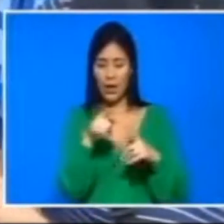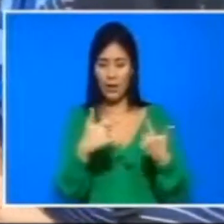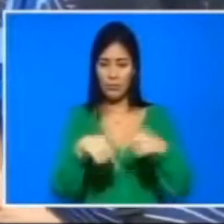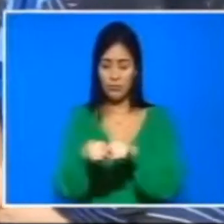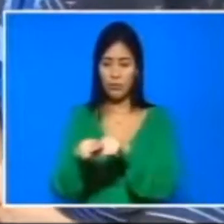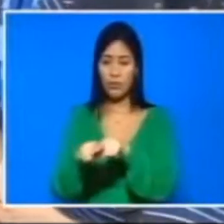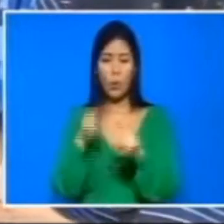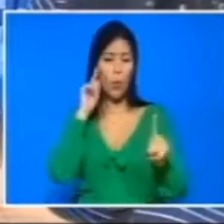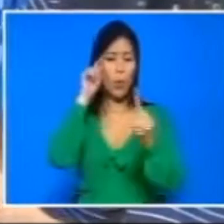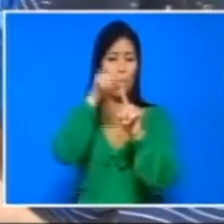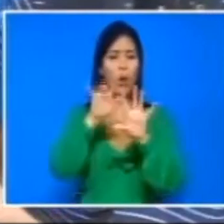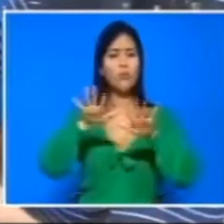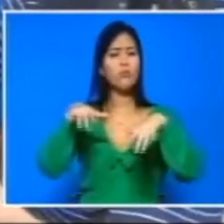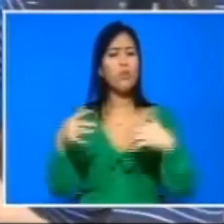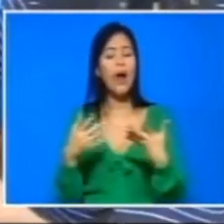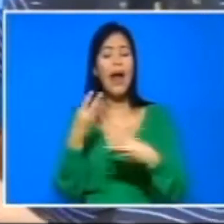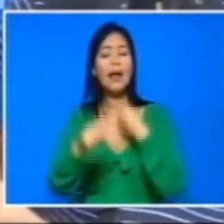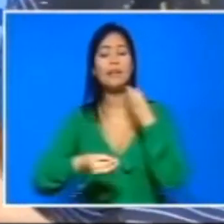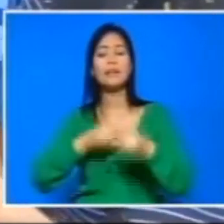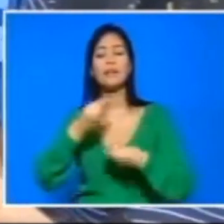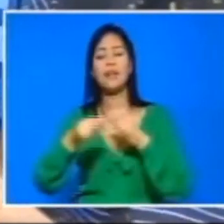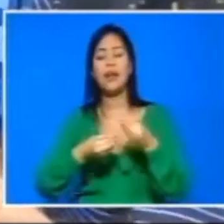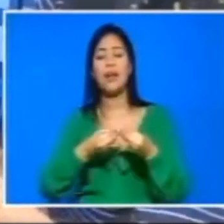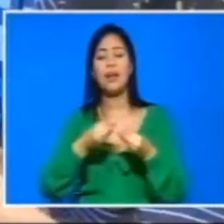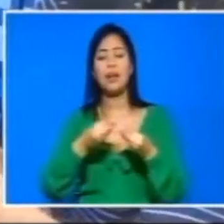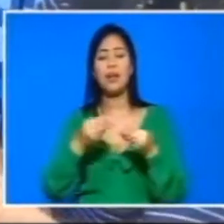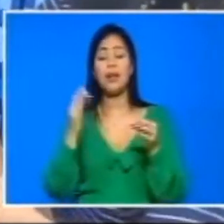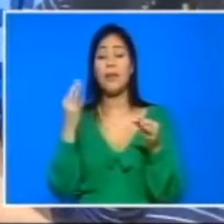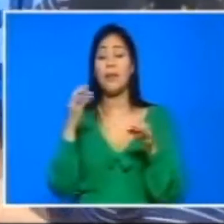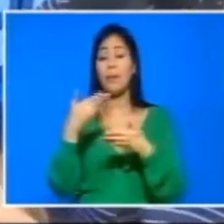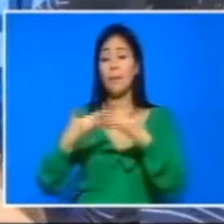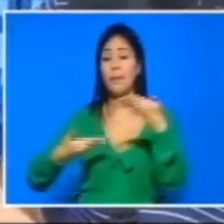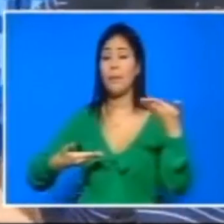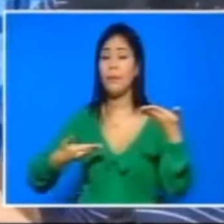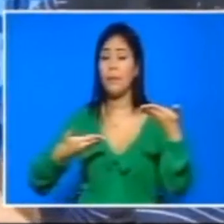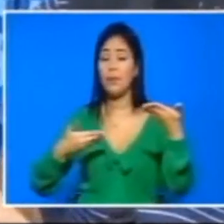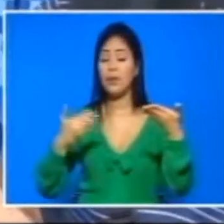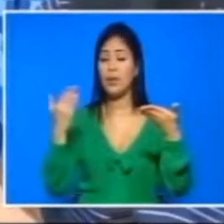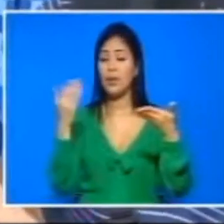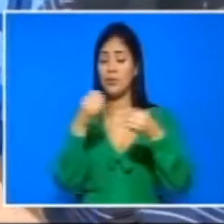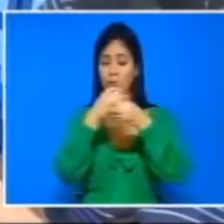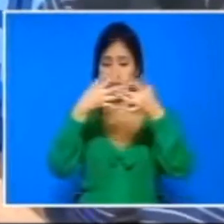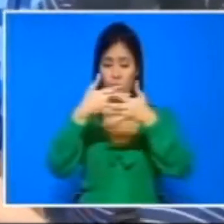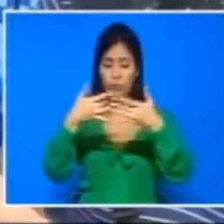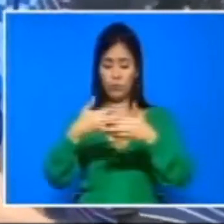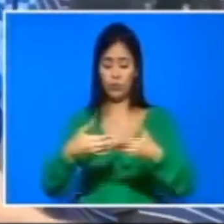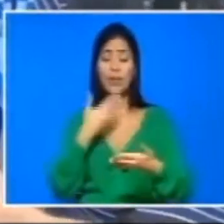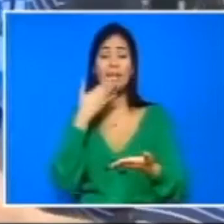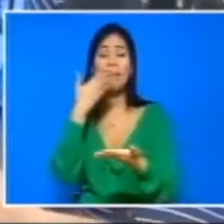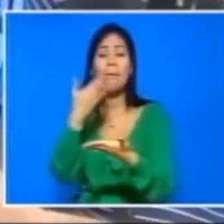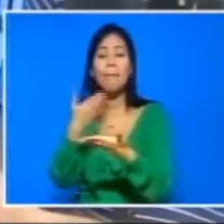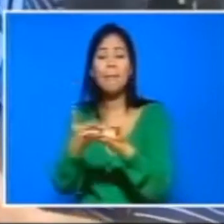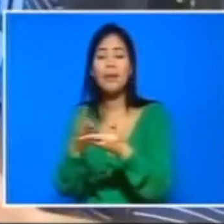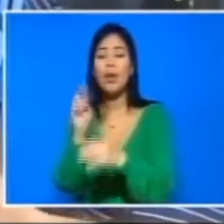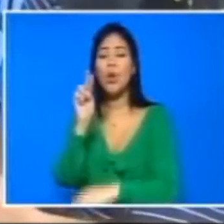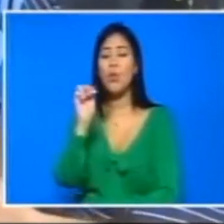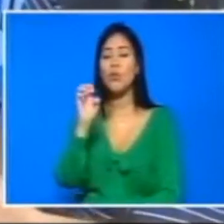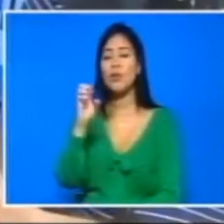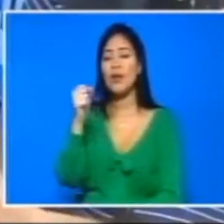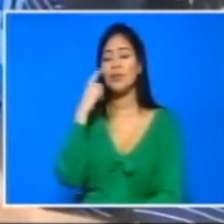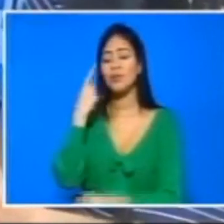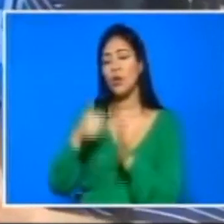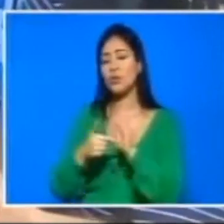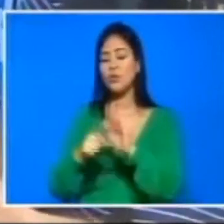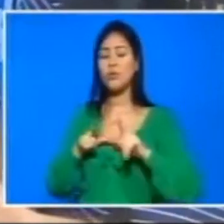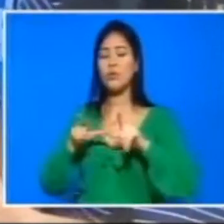tiene como objetivo elaborar a través del Centro de la Diversidad Cultural el expediente que solicitará ante la UNESCO la declaratoria como